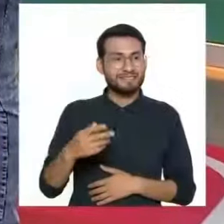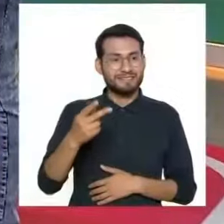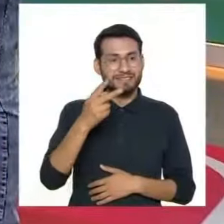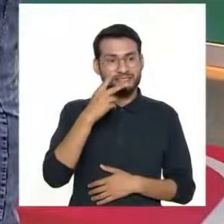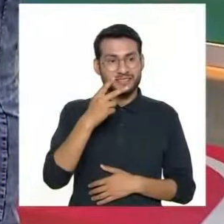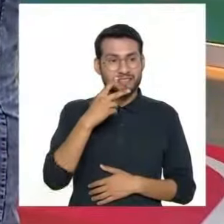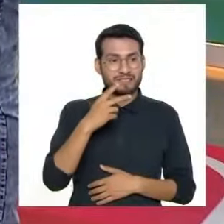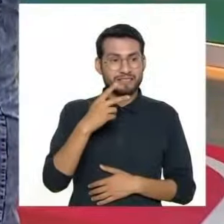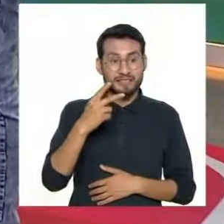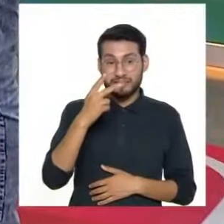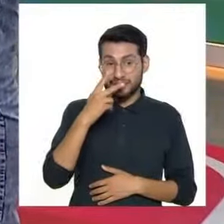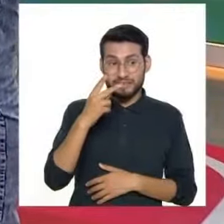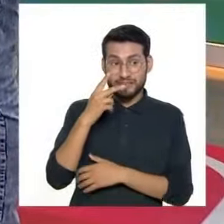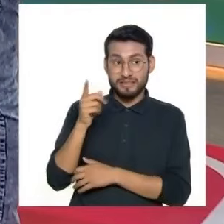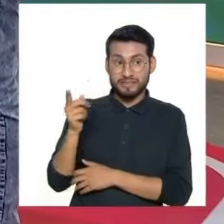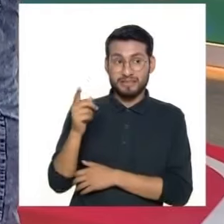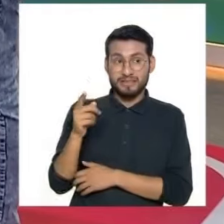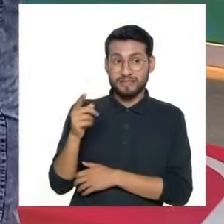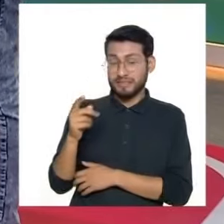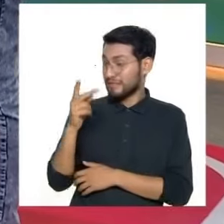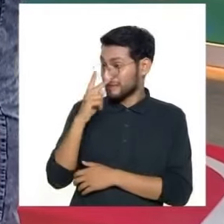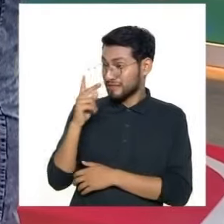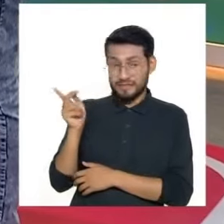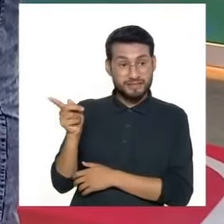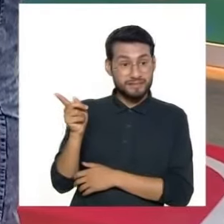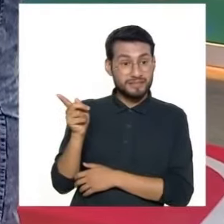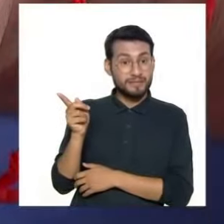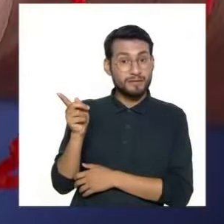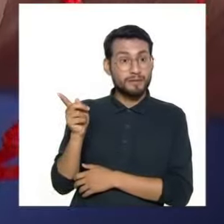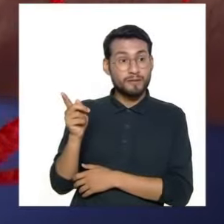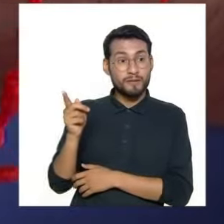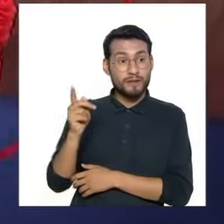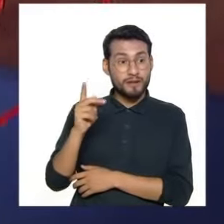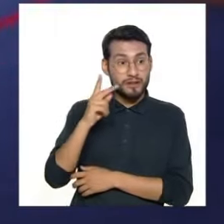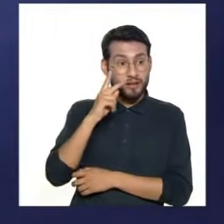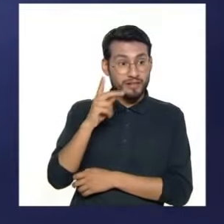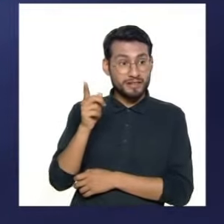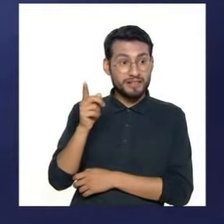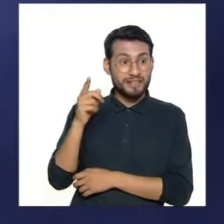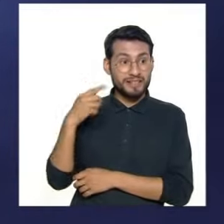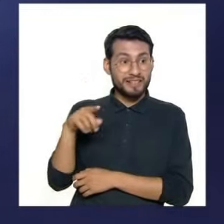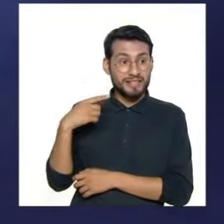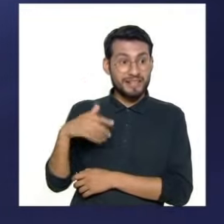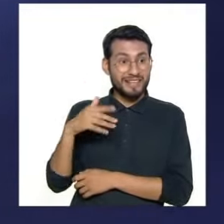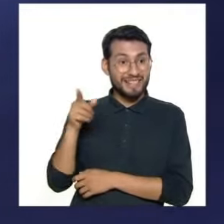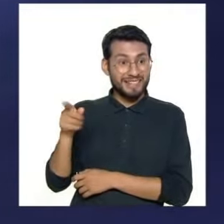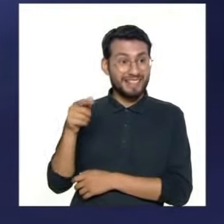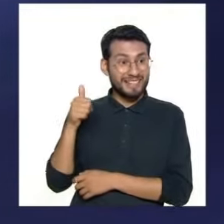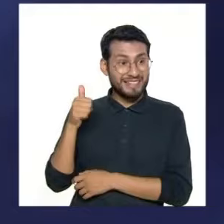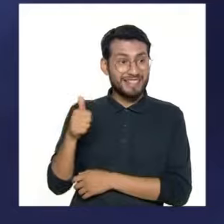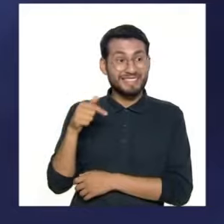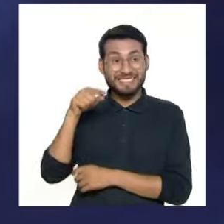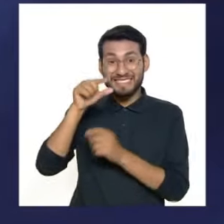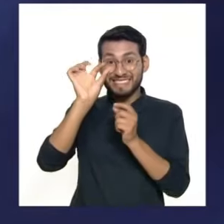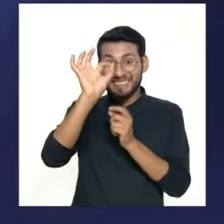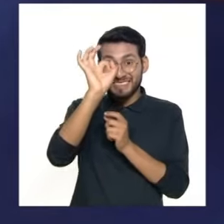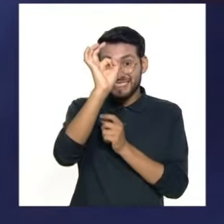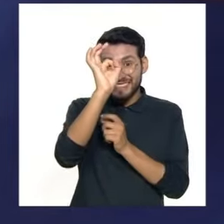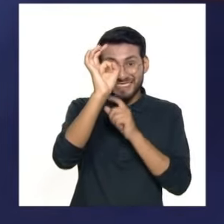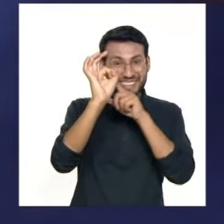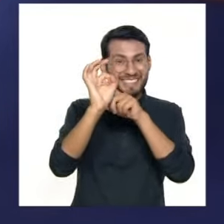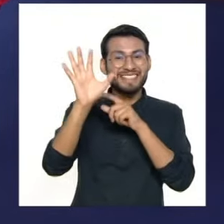muéstralo primero para que vean ti para que lo puedas degustar se puede ver se ve ahí está ves ahí está aquí está el